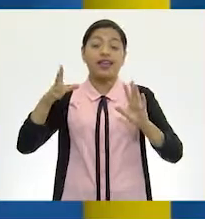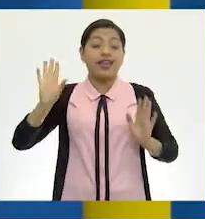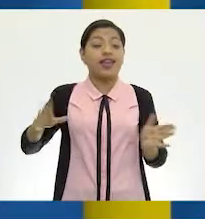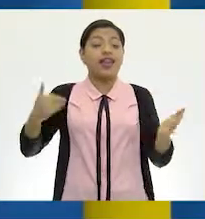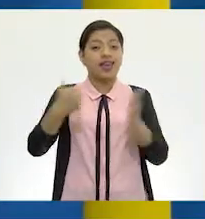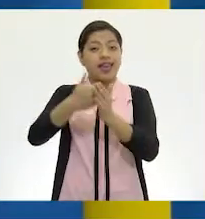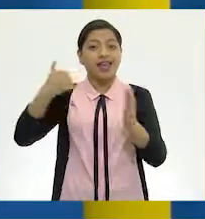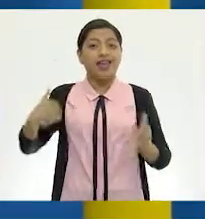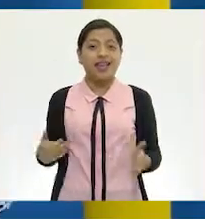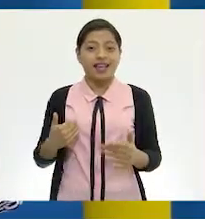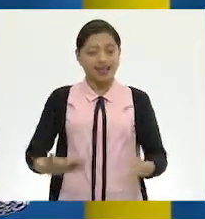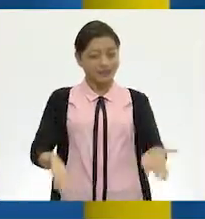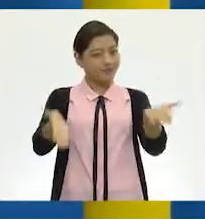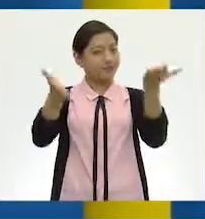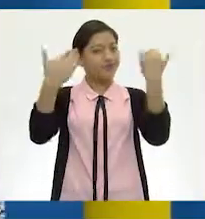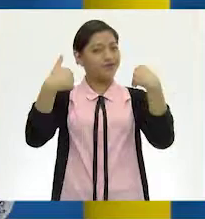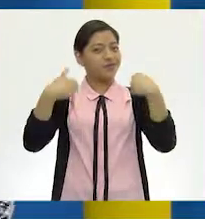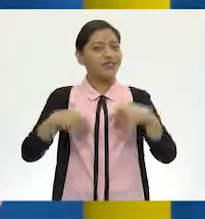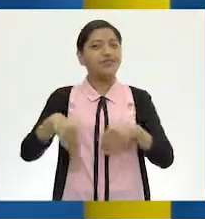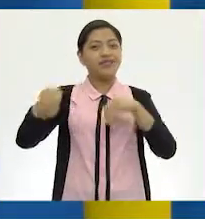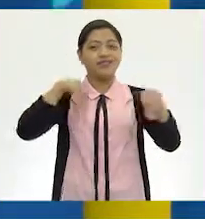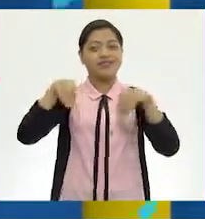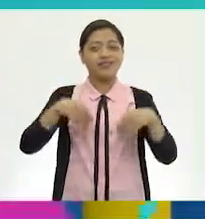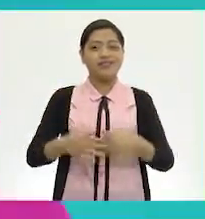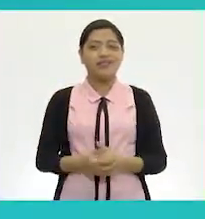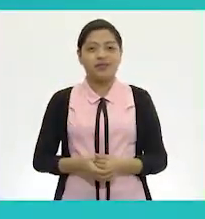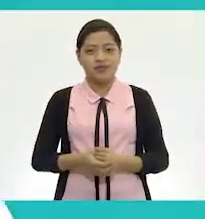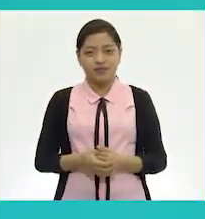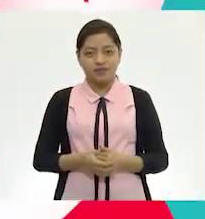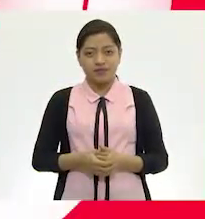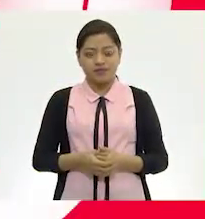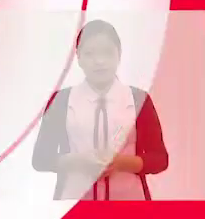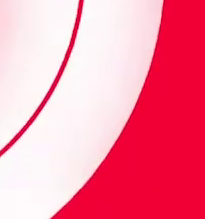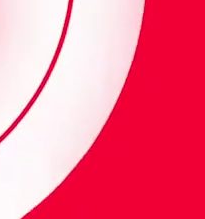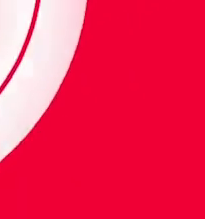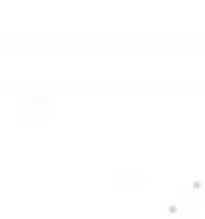Pero antes, vamos a movernos un poco.